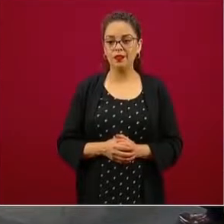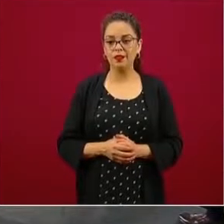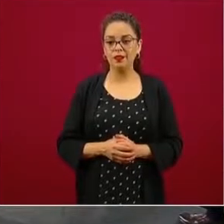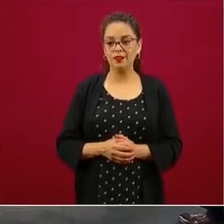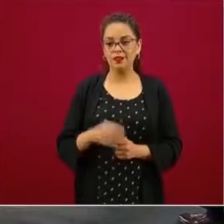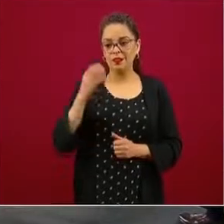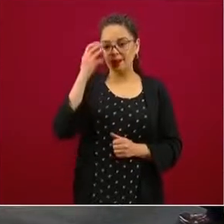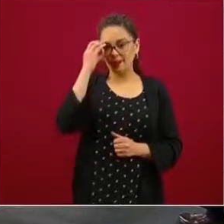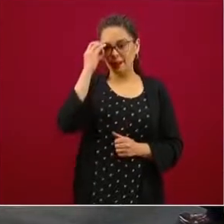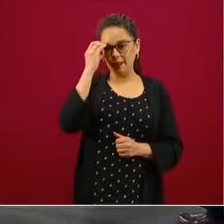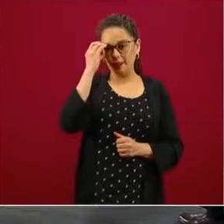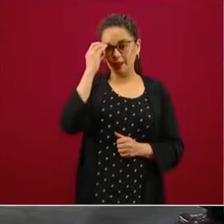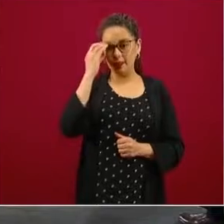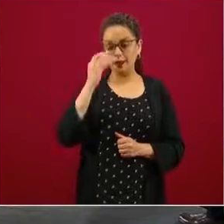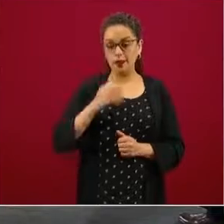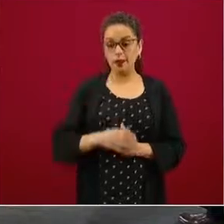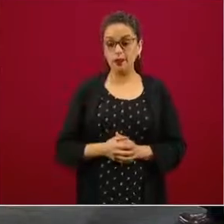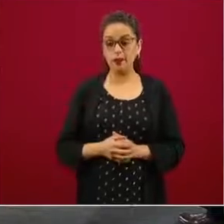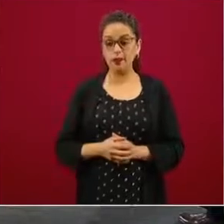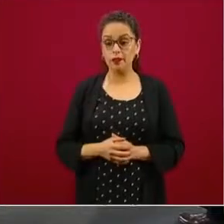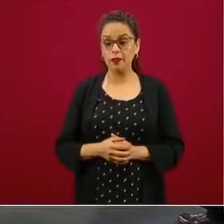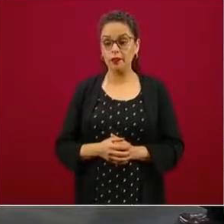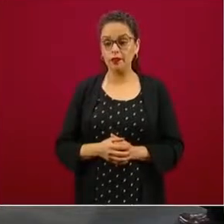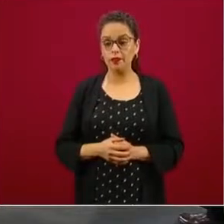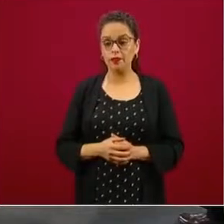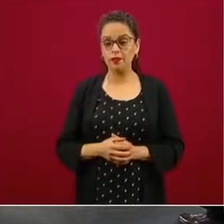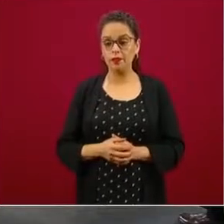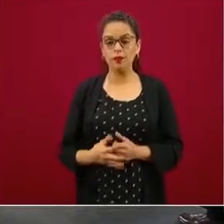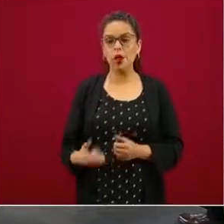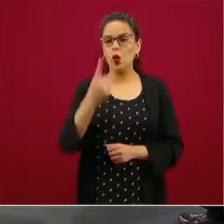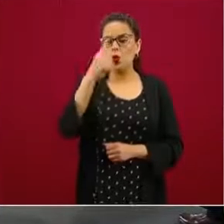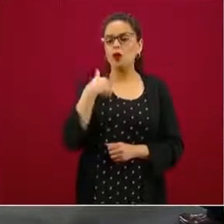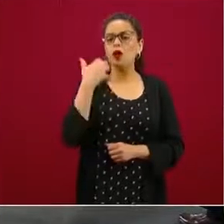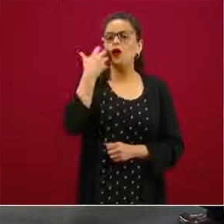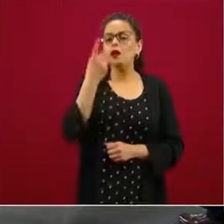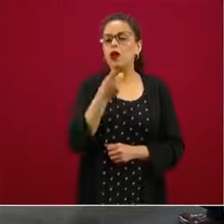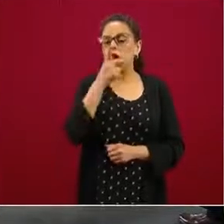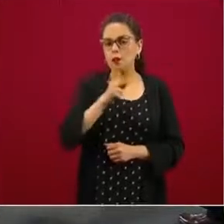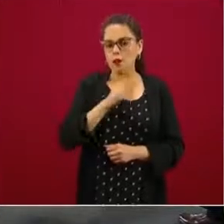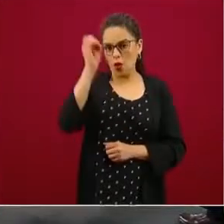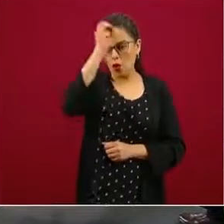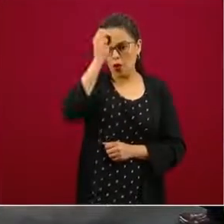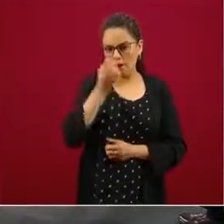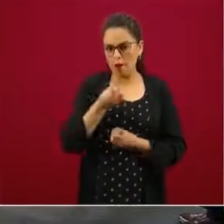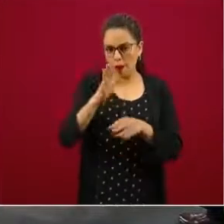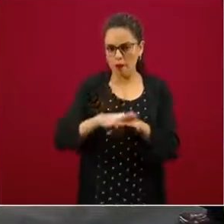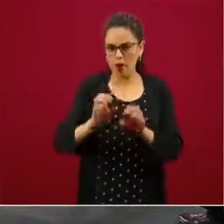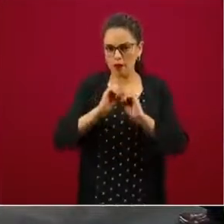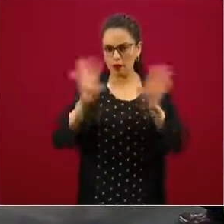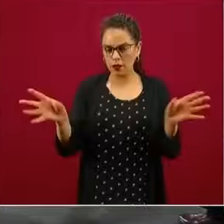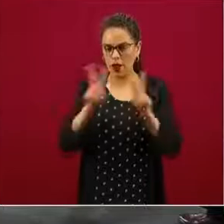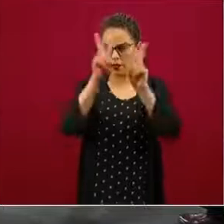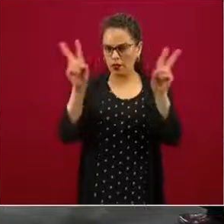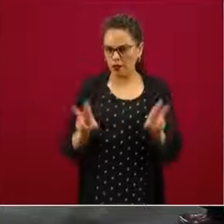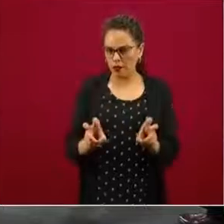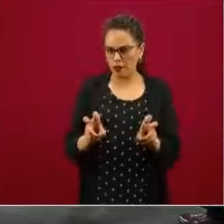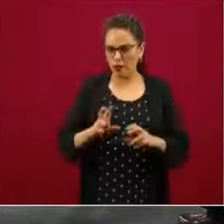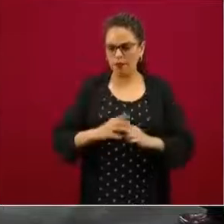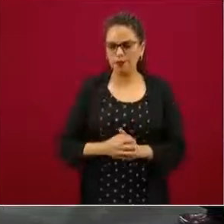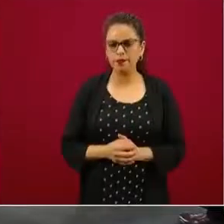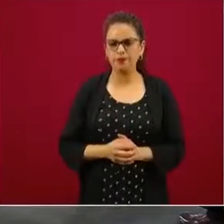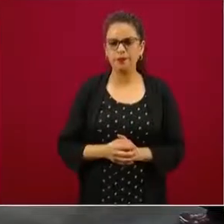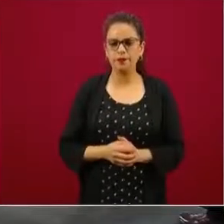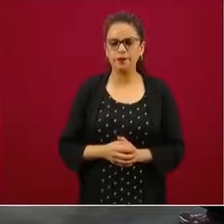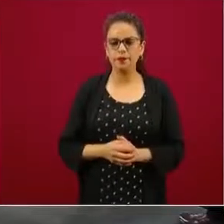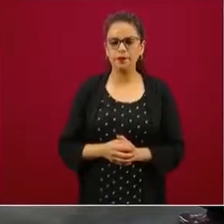Abrimos a preguntas y respuestas por favor. Por favor. Más detalle. Vamos a plantear. Muchas gracias. Solamente para